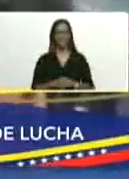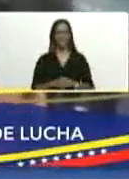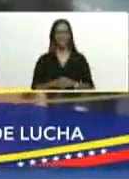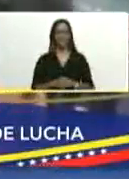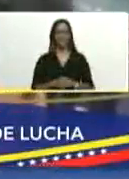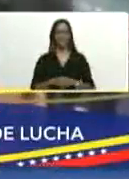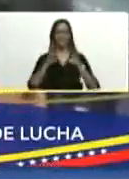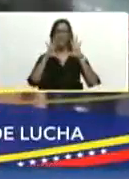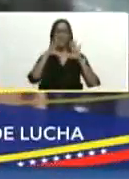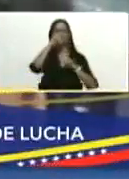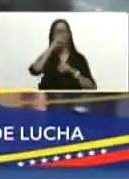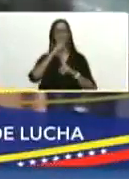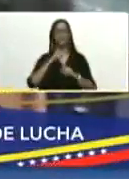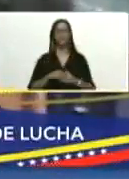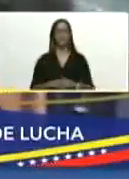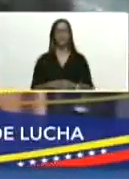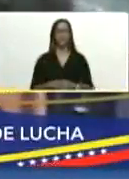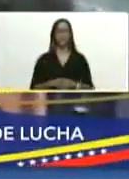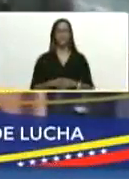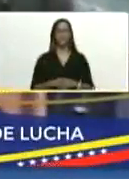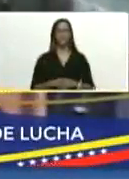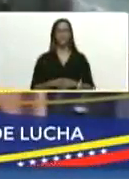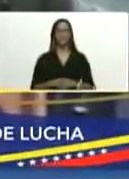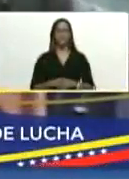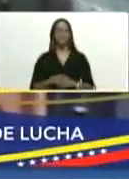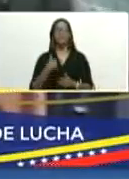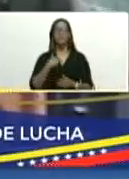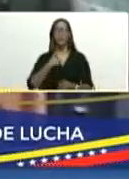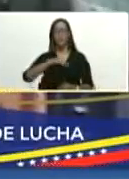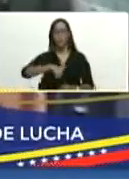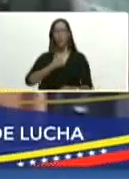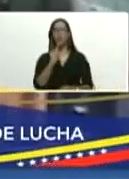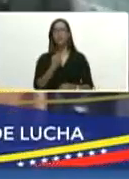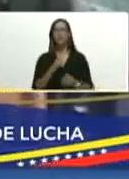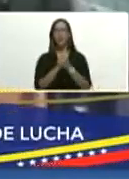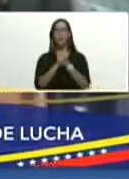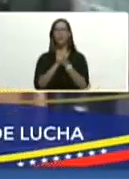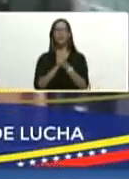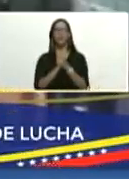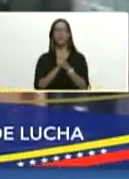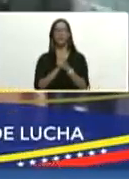diez años y yo puedo decir compañero